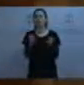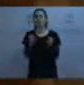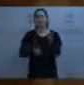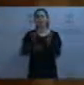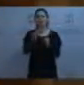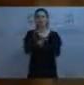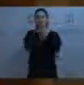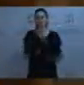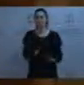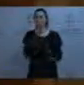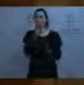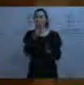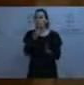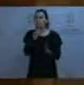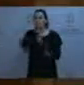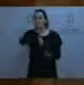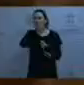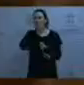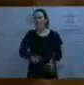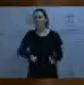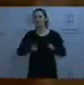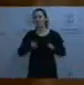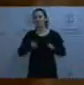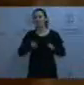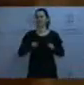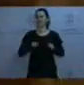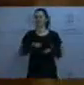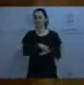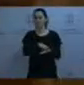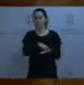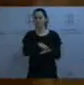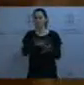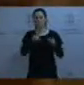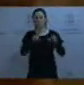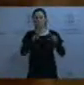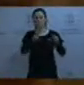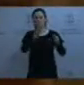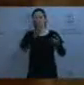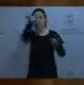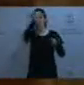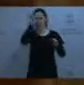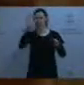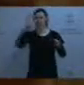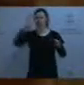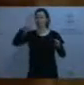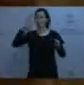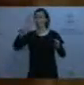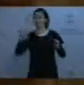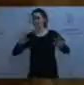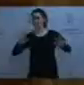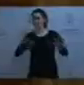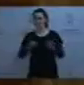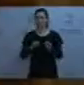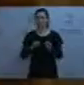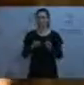hace sembrar algunas dudas sobre su posición en cuanto a la LOMCE. Pensamos que este es uno